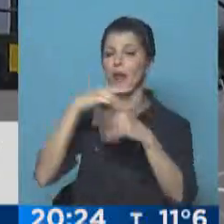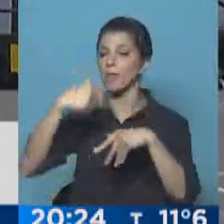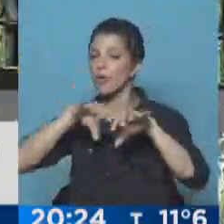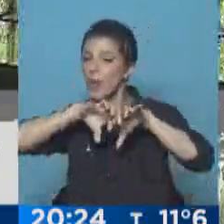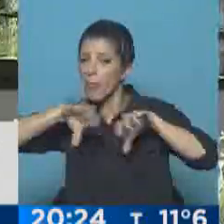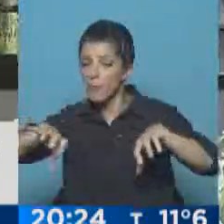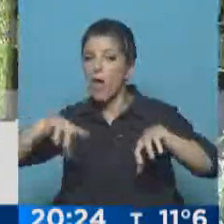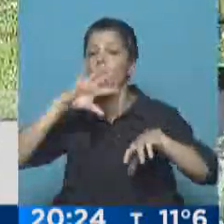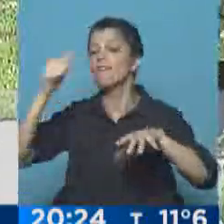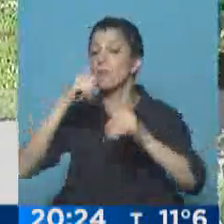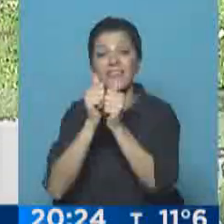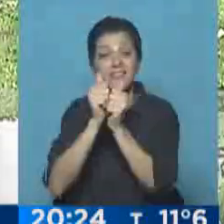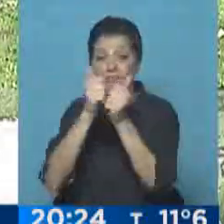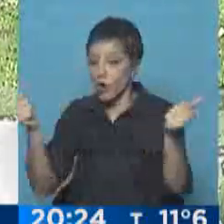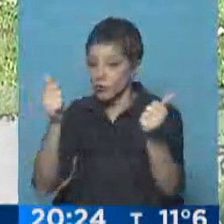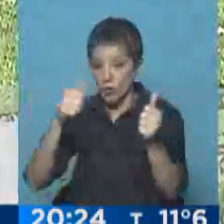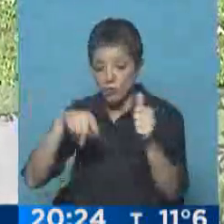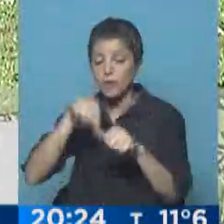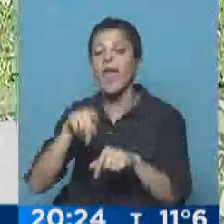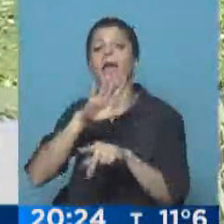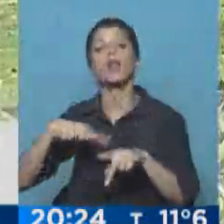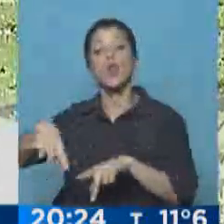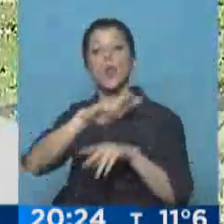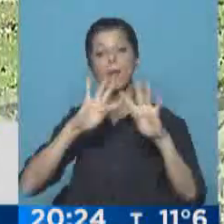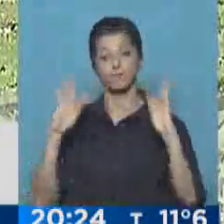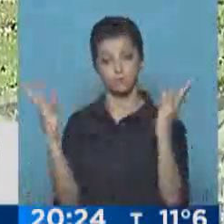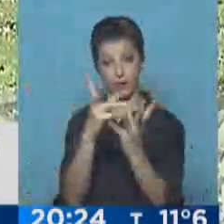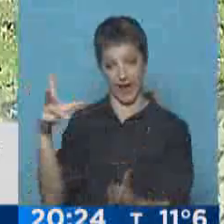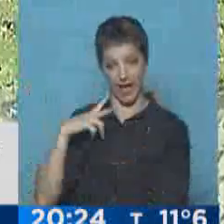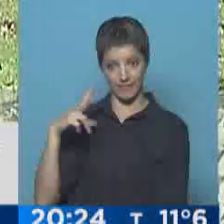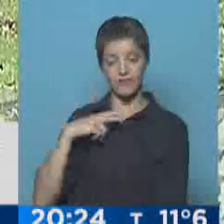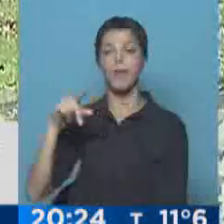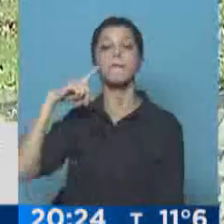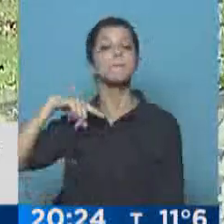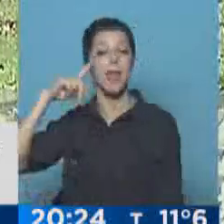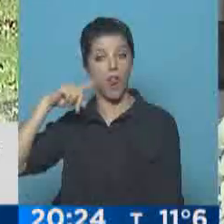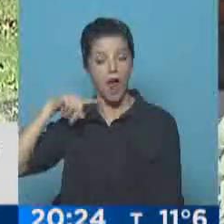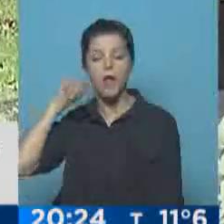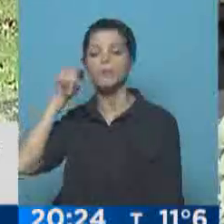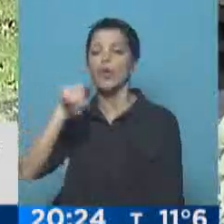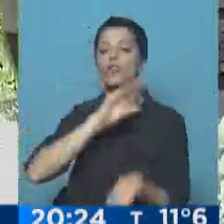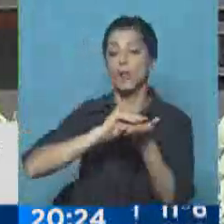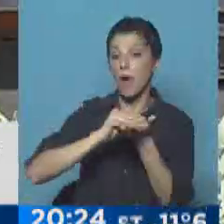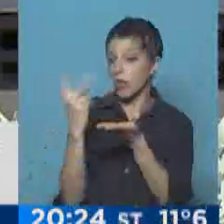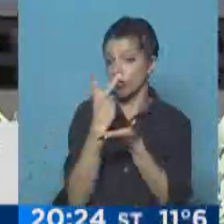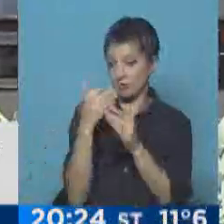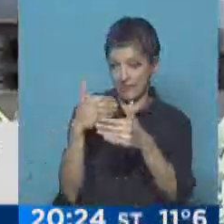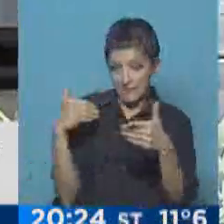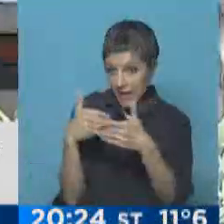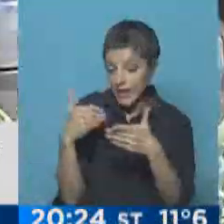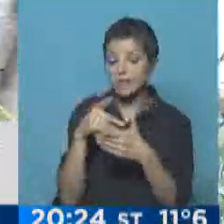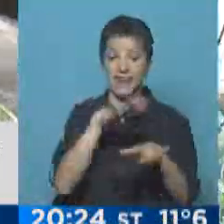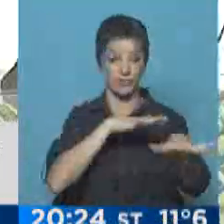de un proceso de divorcio en su casa de un country de Pilar. Sus abogados en ese proceso estaban a pocos metros